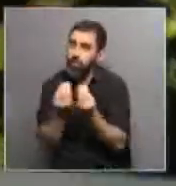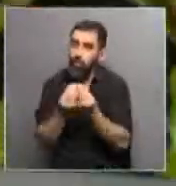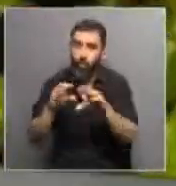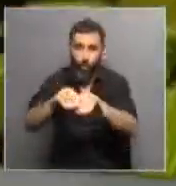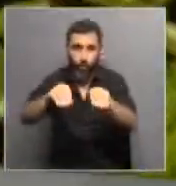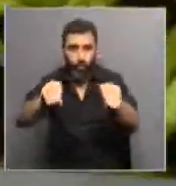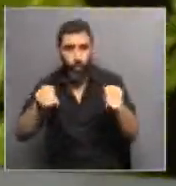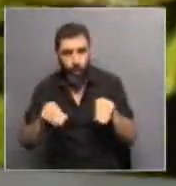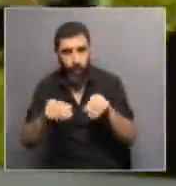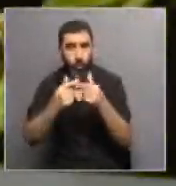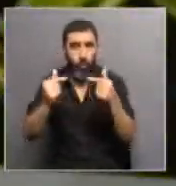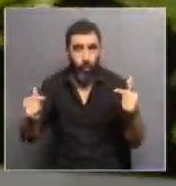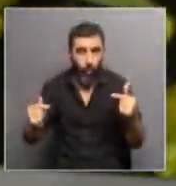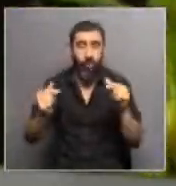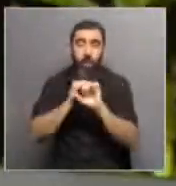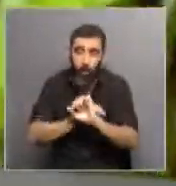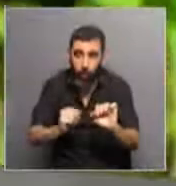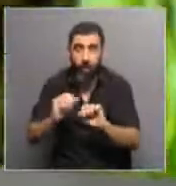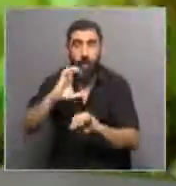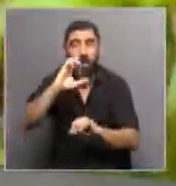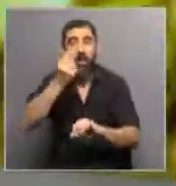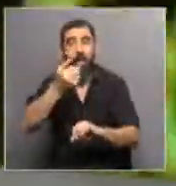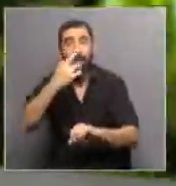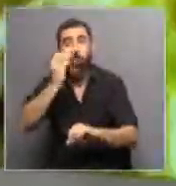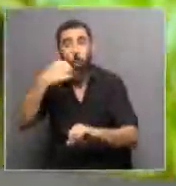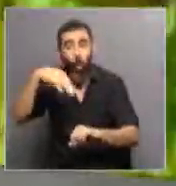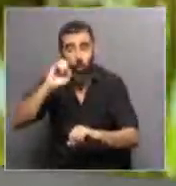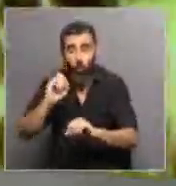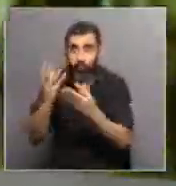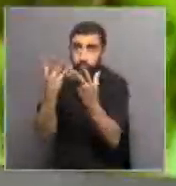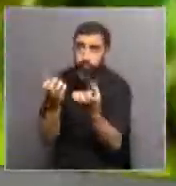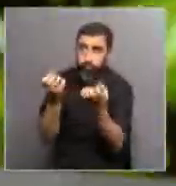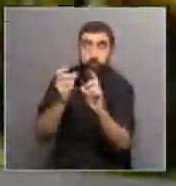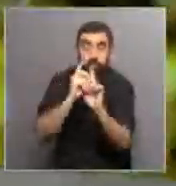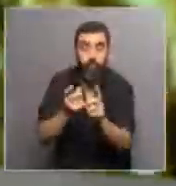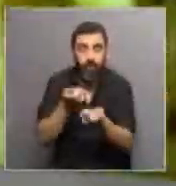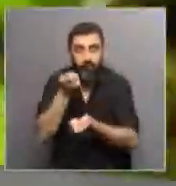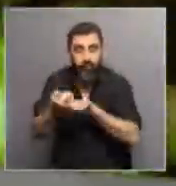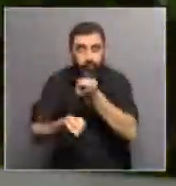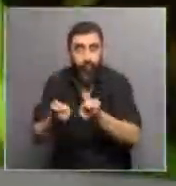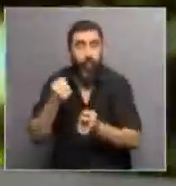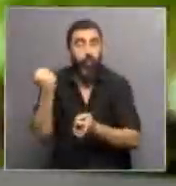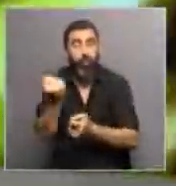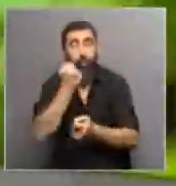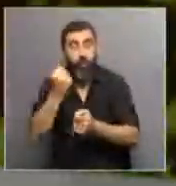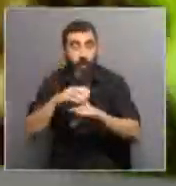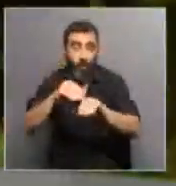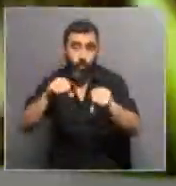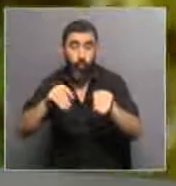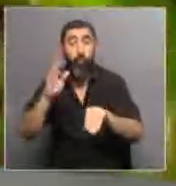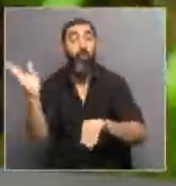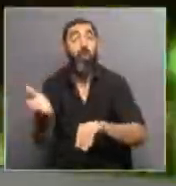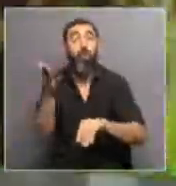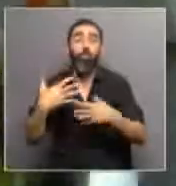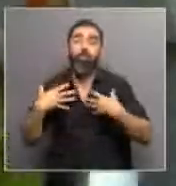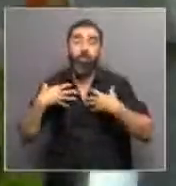en microorganismos, en la capacidad de capturar el carbono, muchas potencialidades que aporta el suelo que es fundamental para la producción